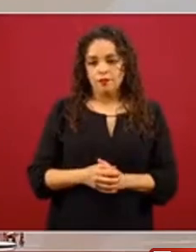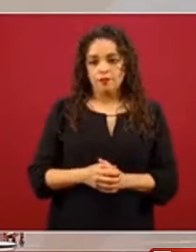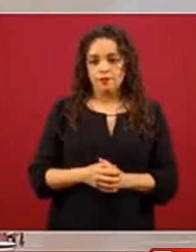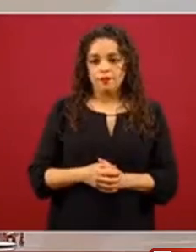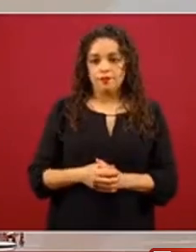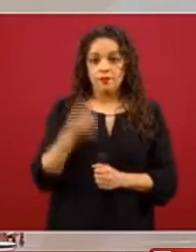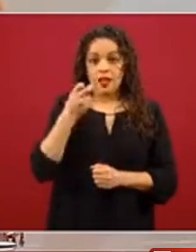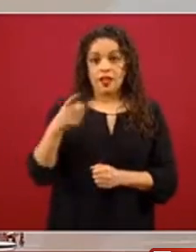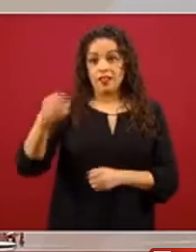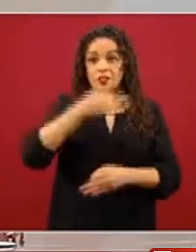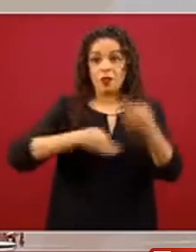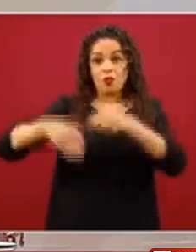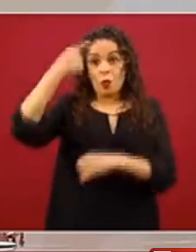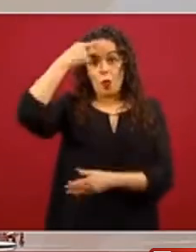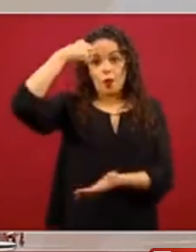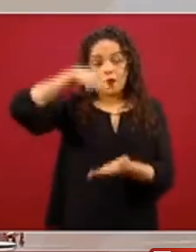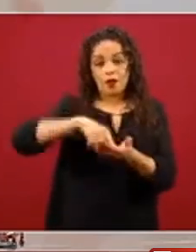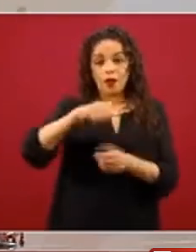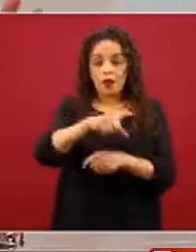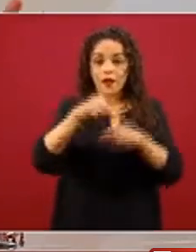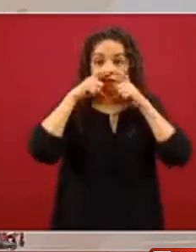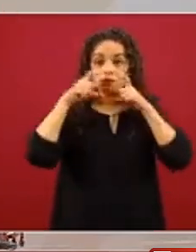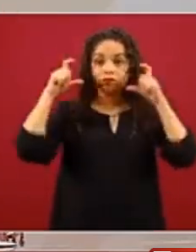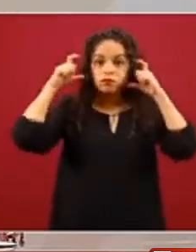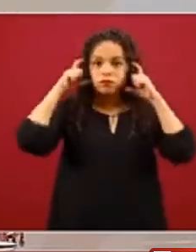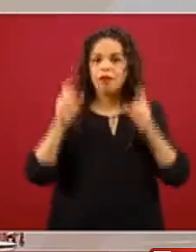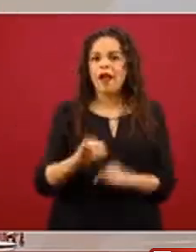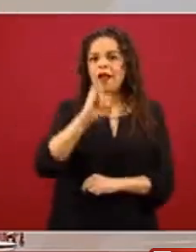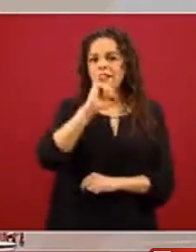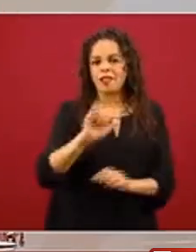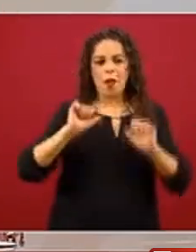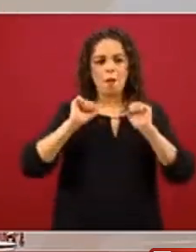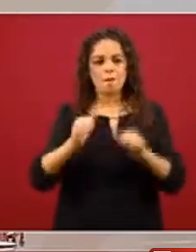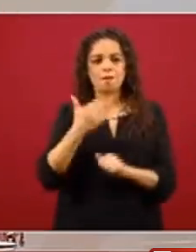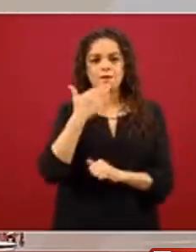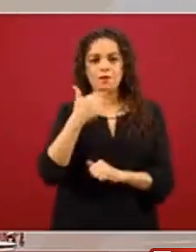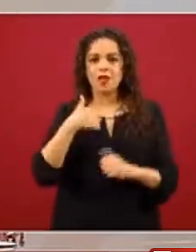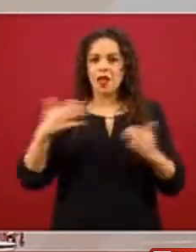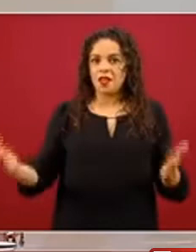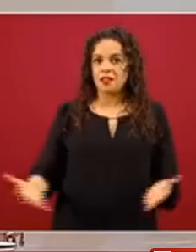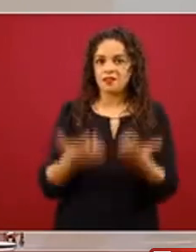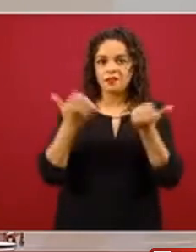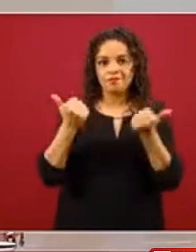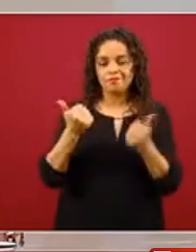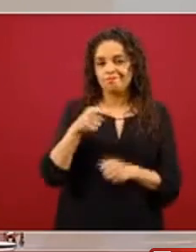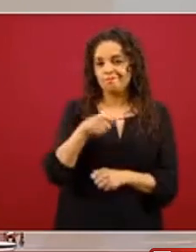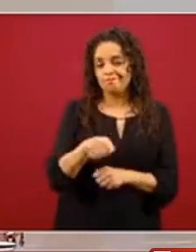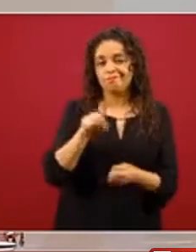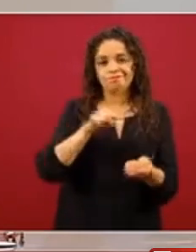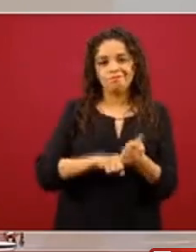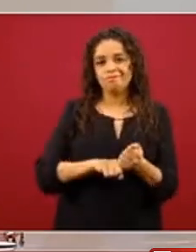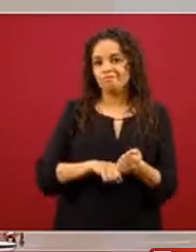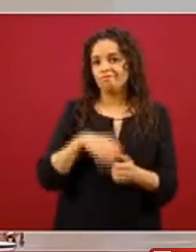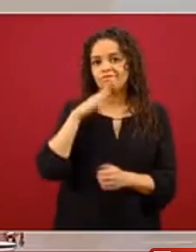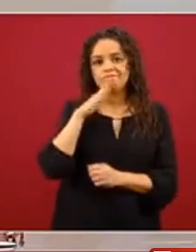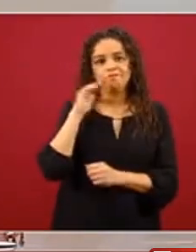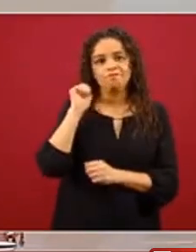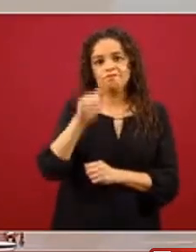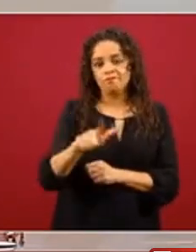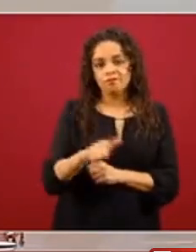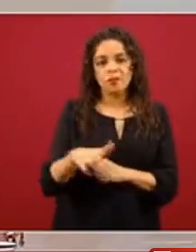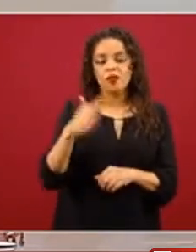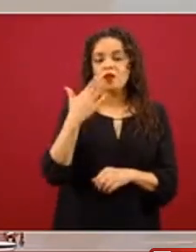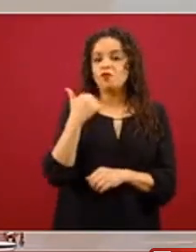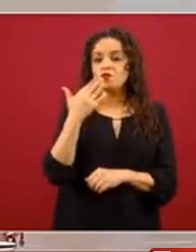que cubrebocas es la solución es una idea no cimentada en el conocimiento